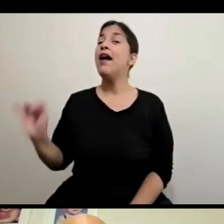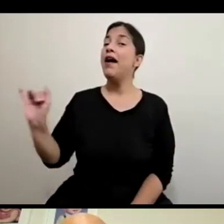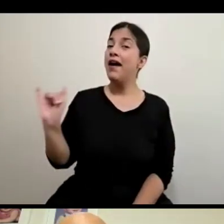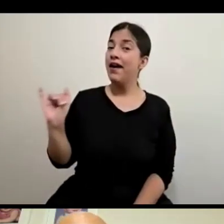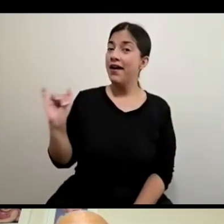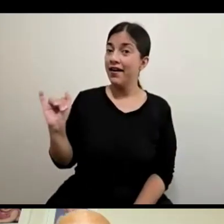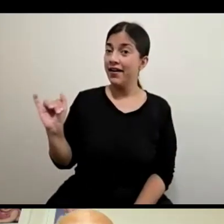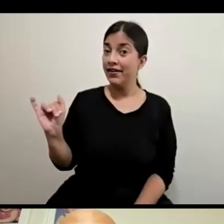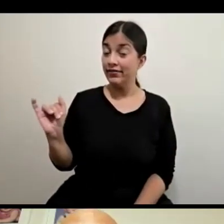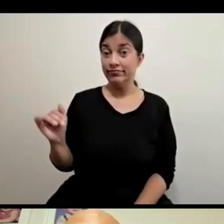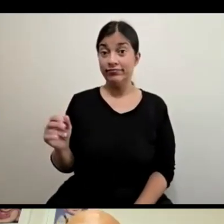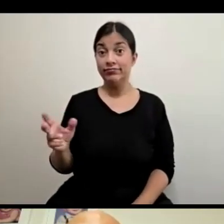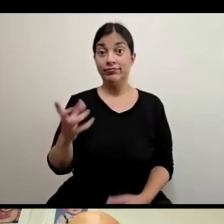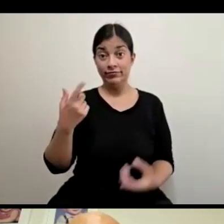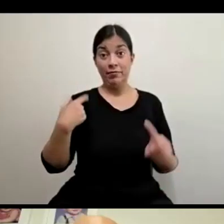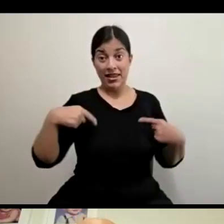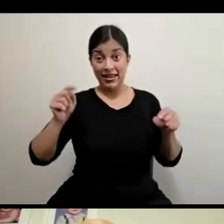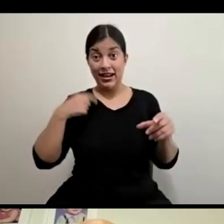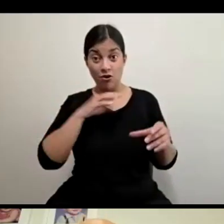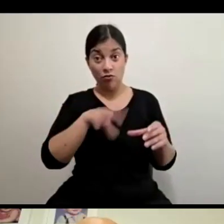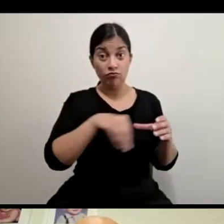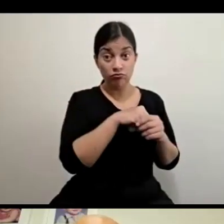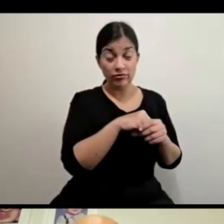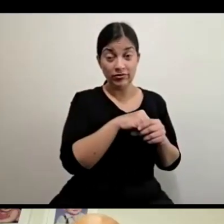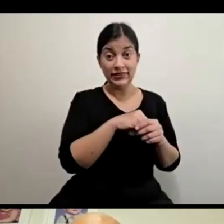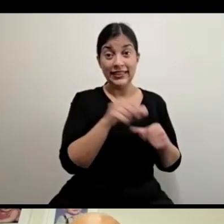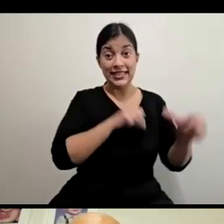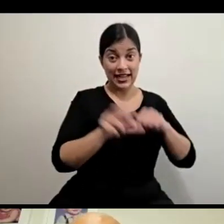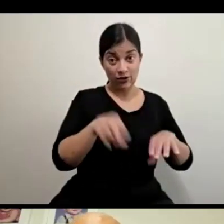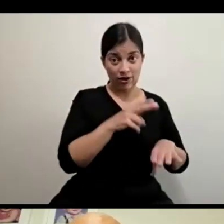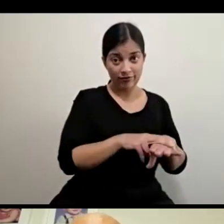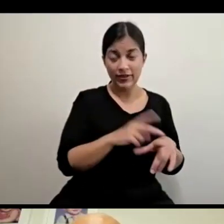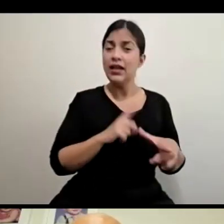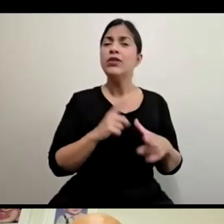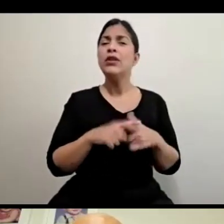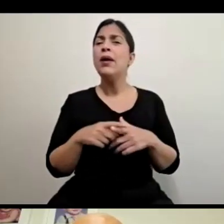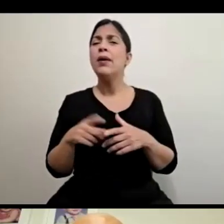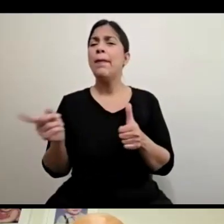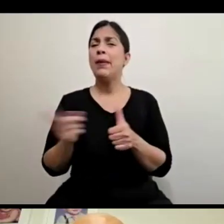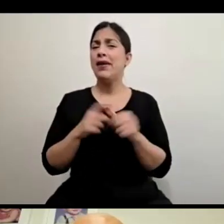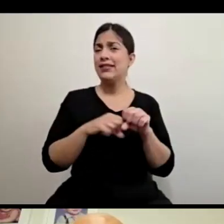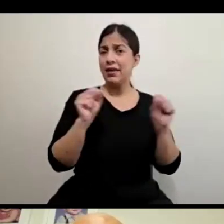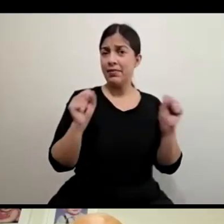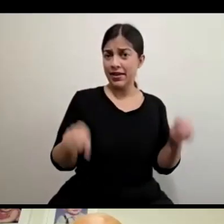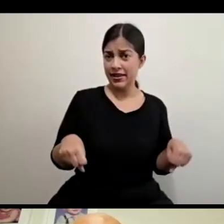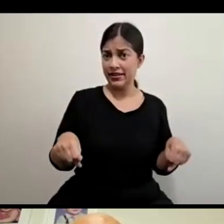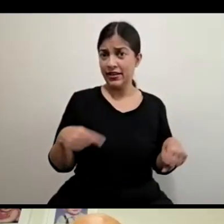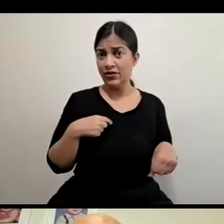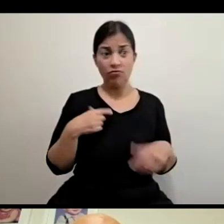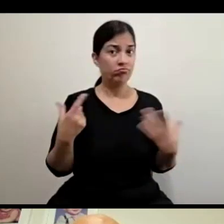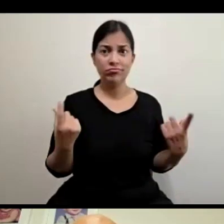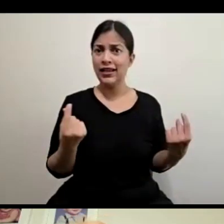Pero estando en naturales. Entonces ya cuando cogí ese primer semestre con Cruz Emérica, dije, ¿qué hago yo